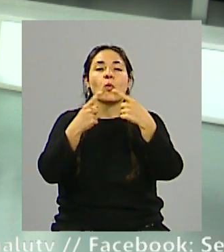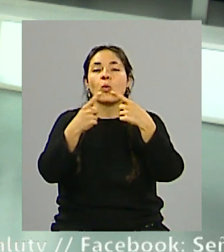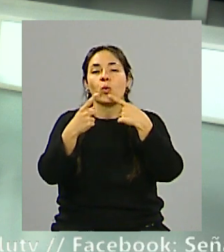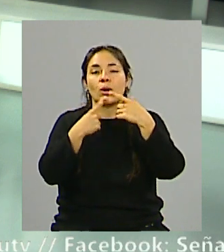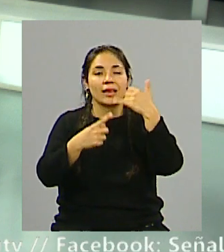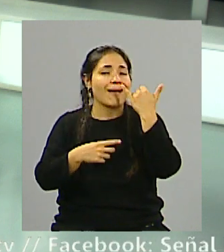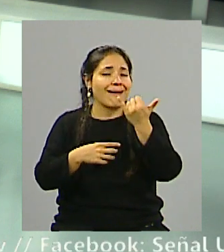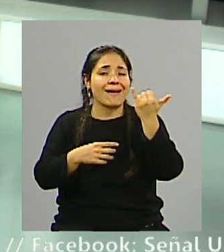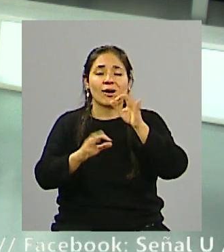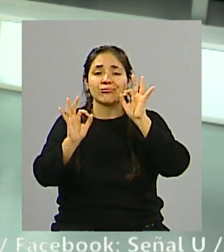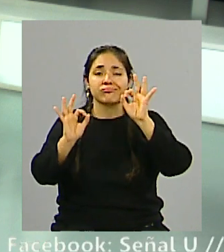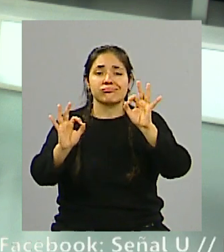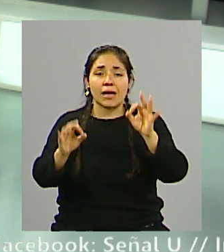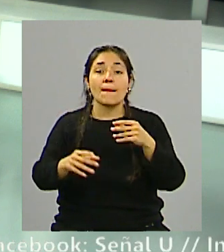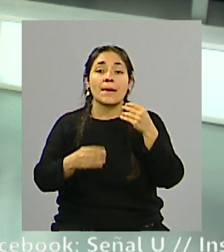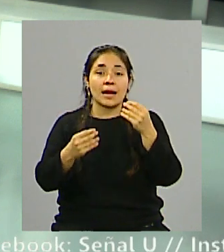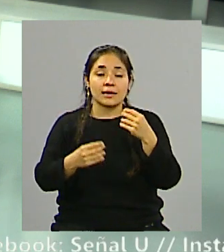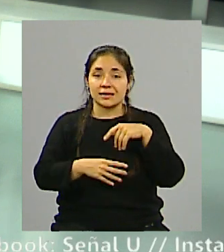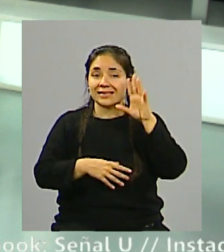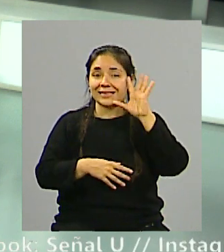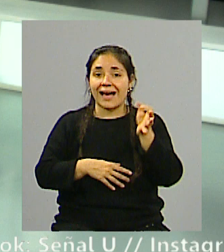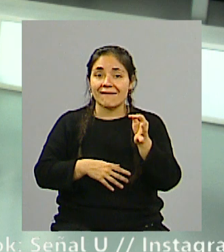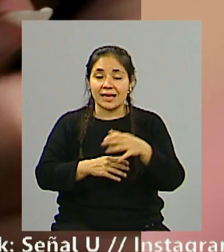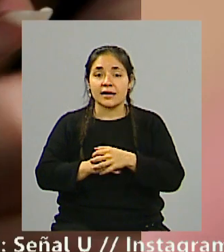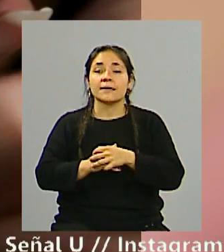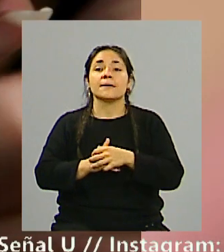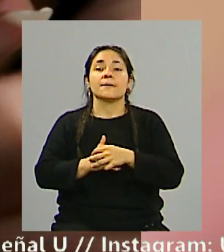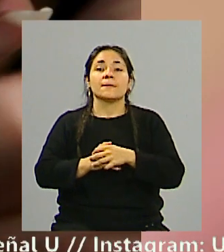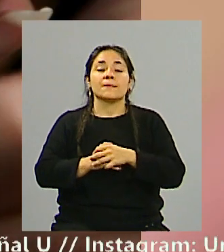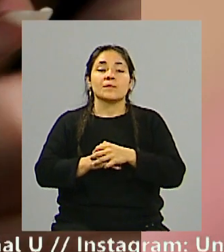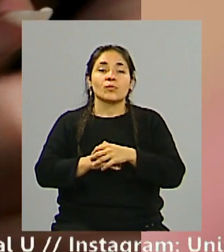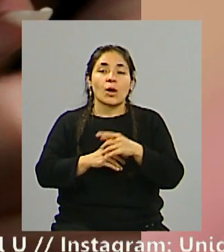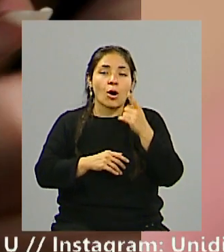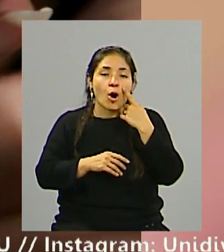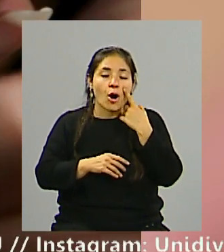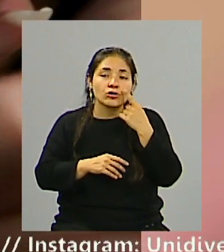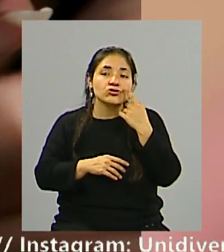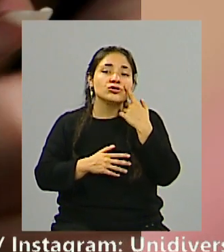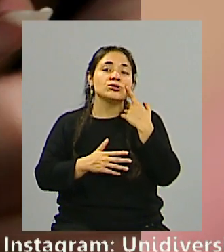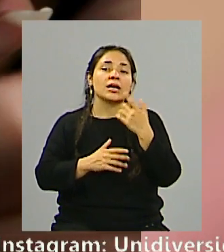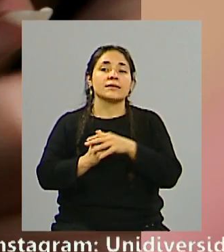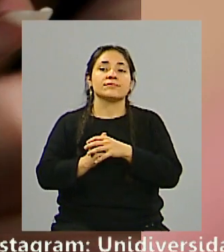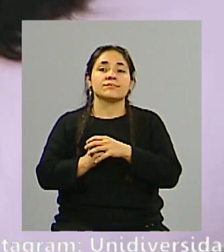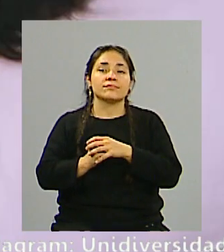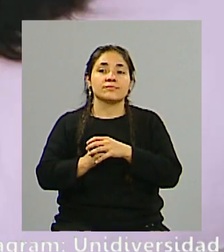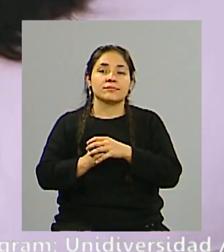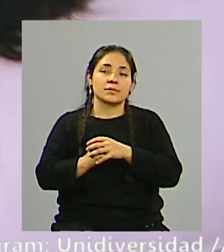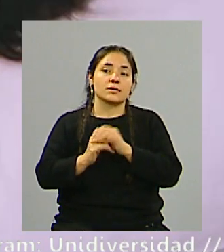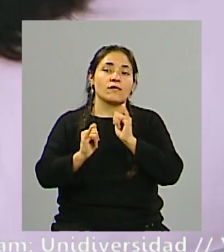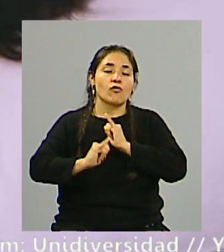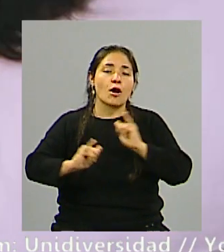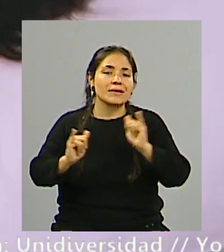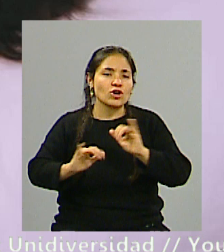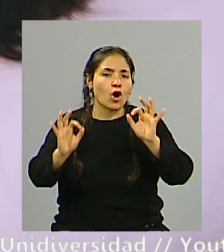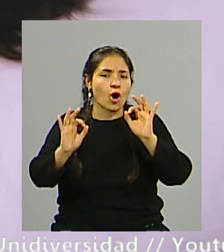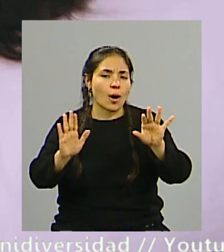para poder tener la herramienta y poder mostrar y conocer lo que está pasando con datos fidedignos, digamos. ¿Qué